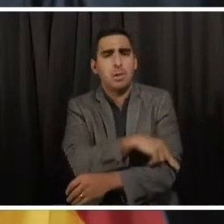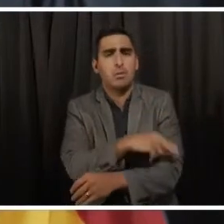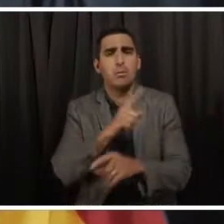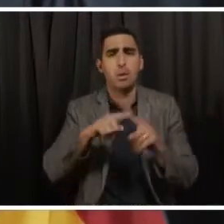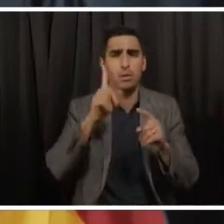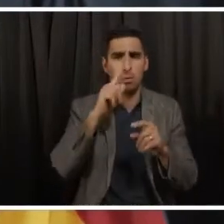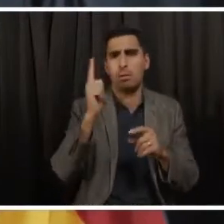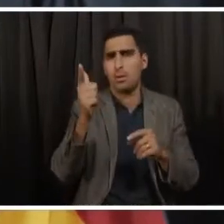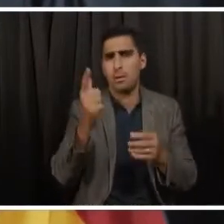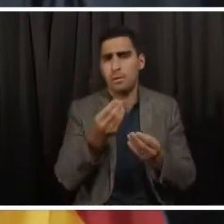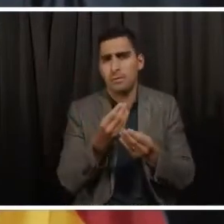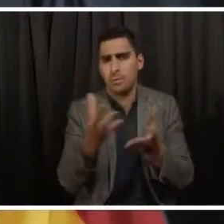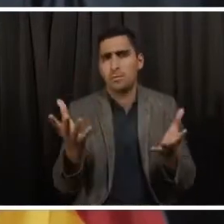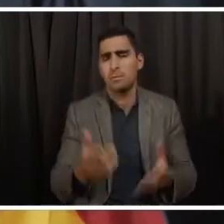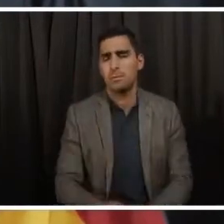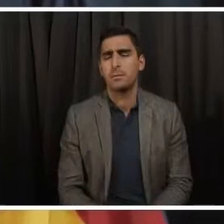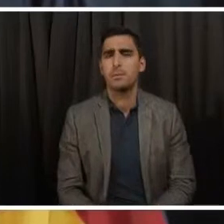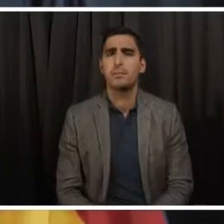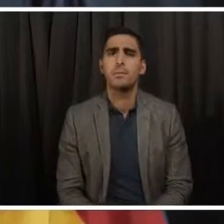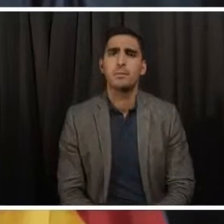that.